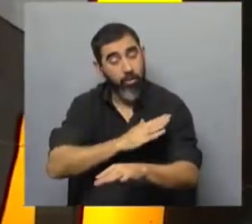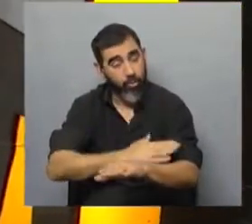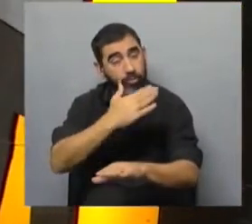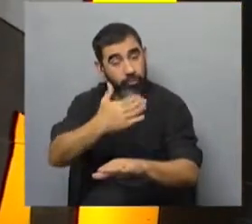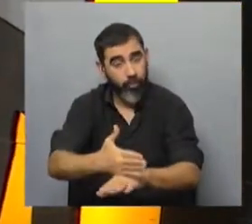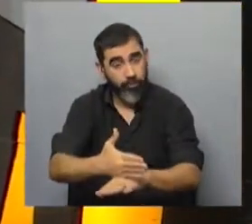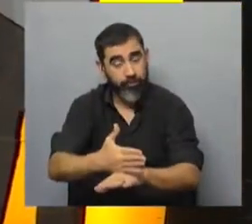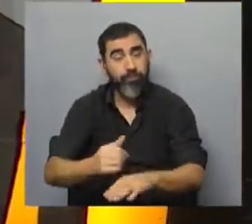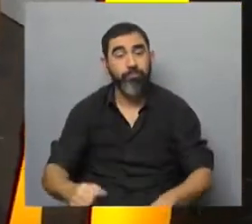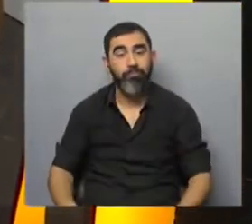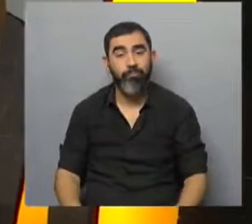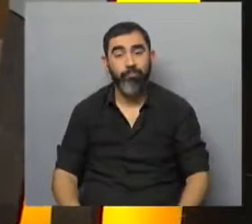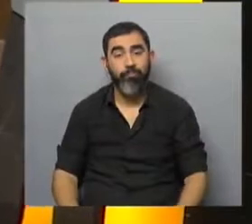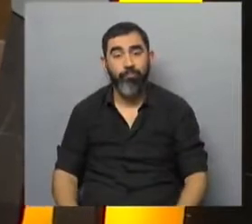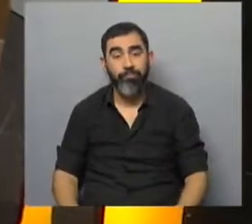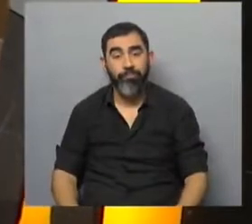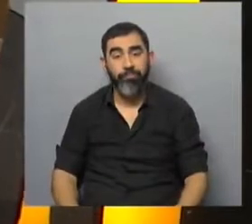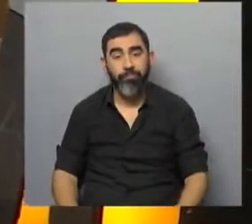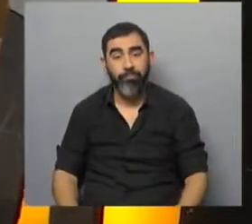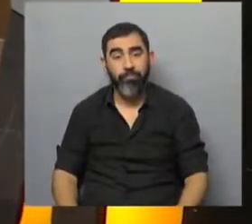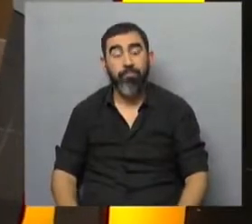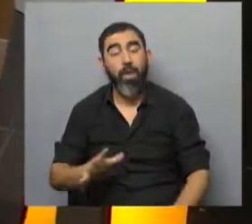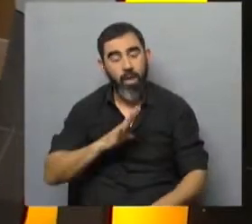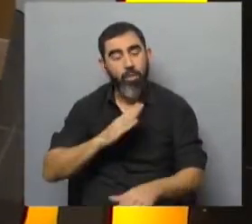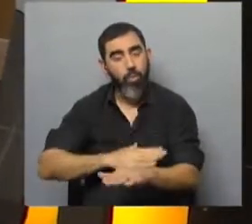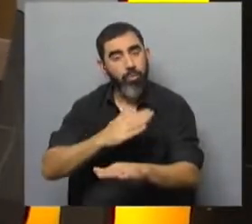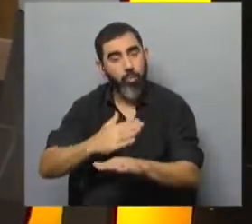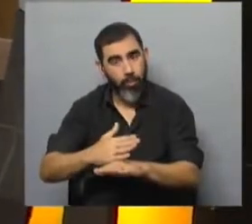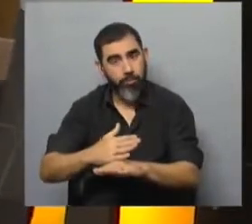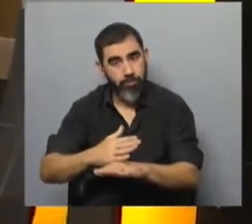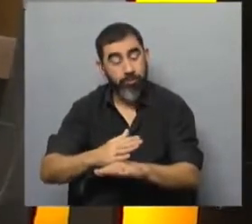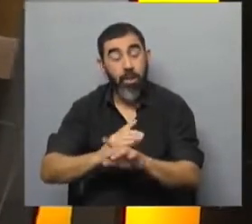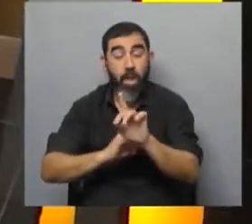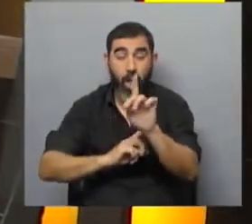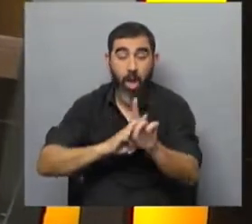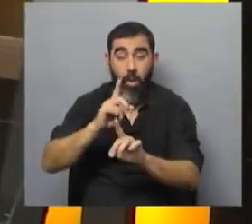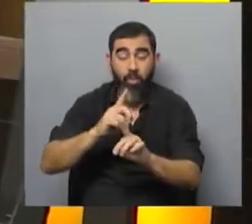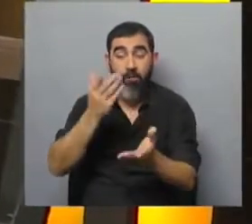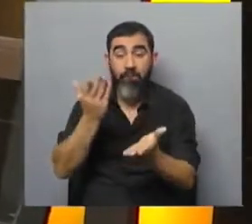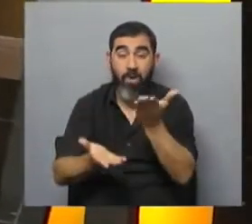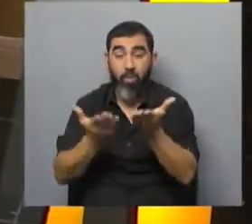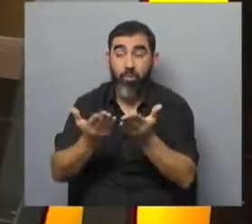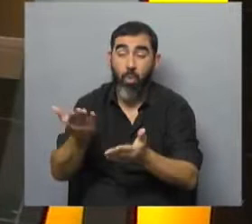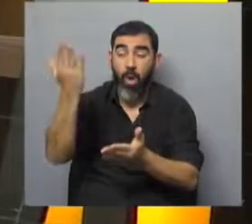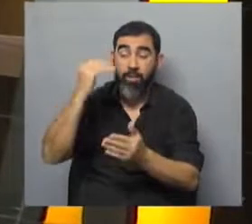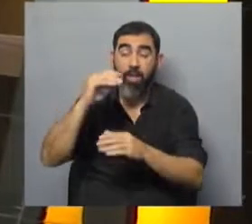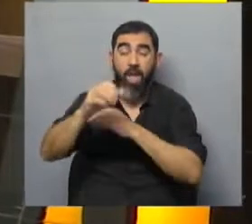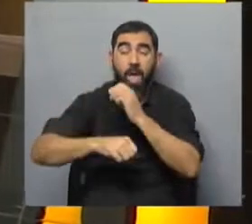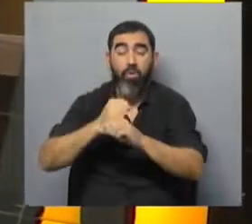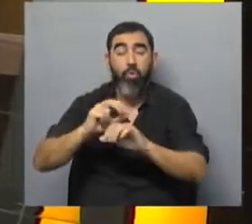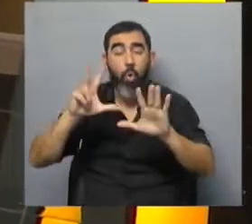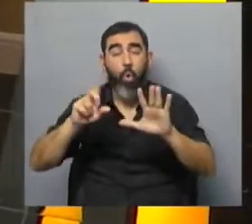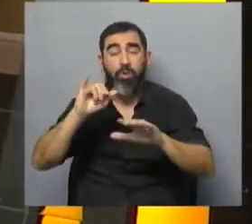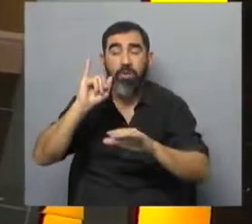ha sido vacunado de lo que está presente aquí, tenía efectos secundarios. Y parte de lo que se evaluó en aquel momento, en la década del 80, de